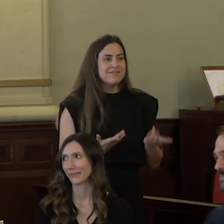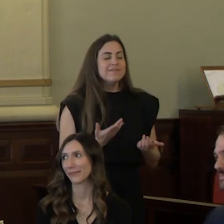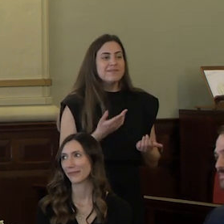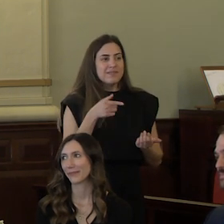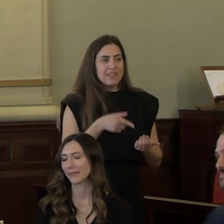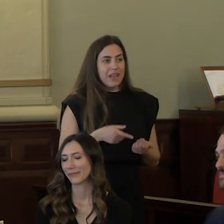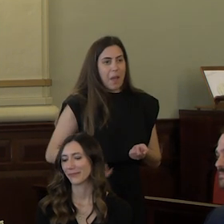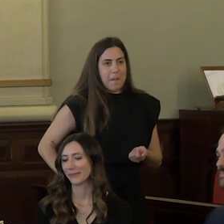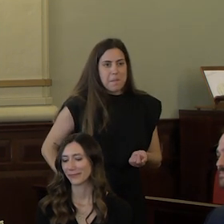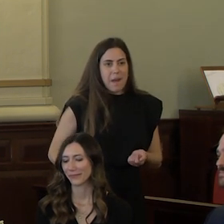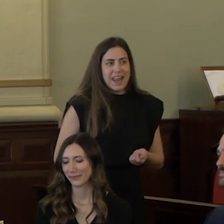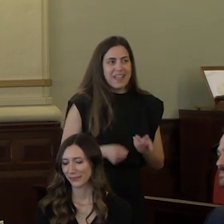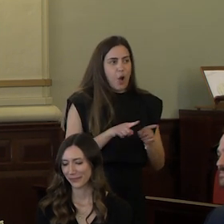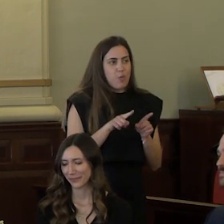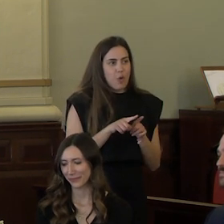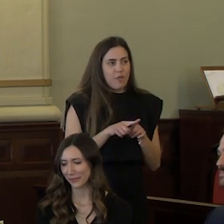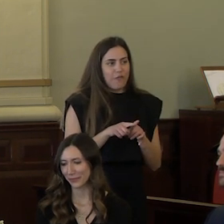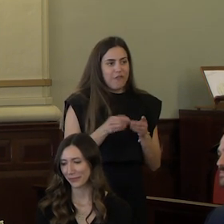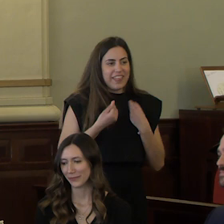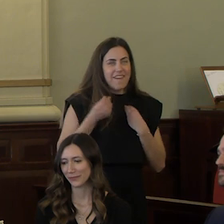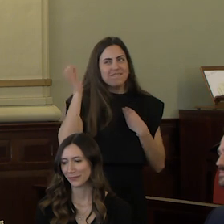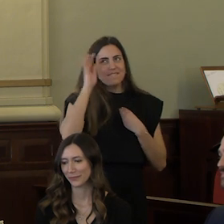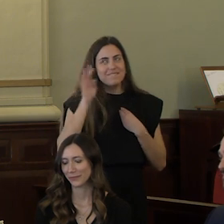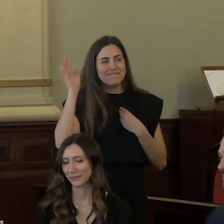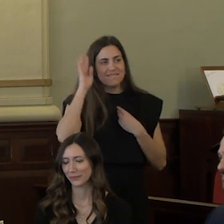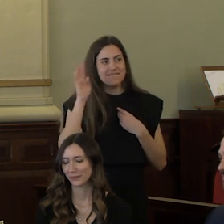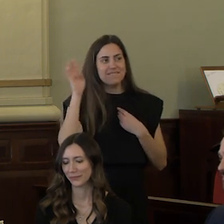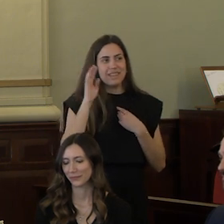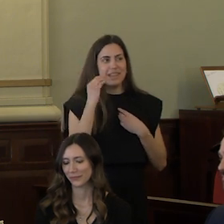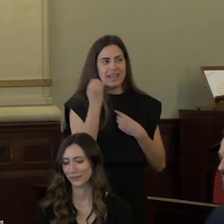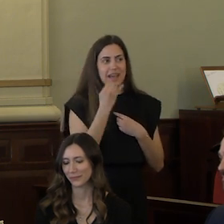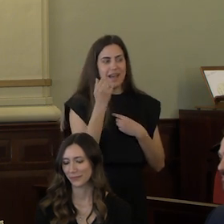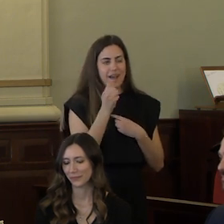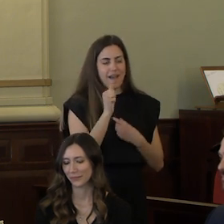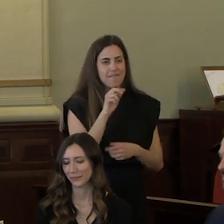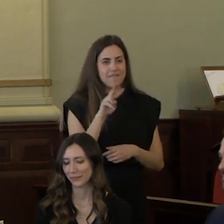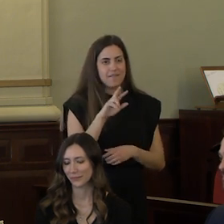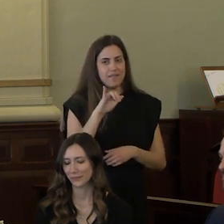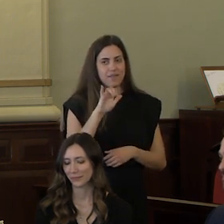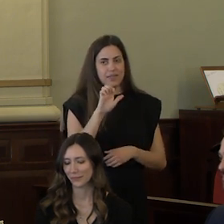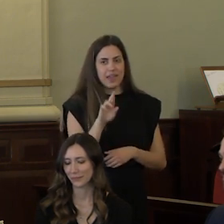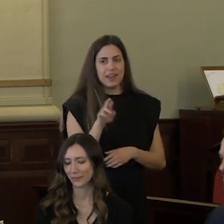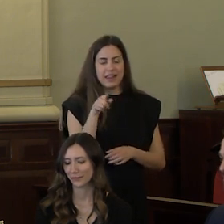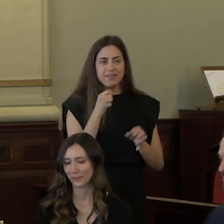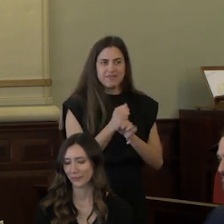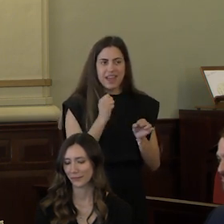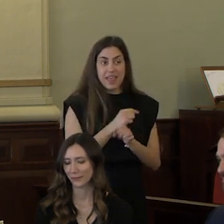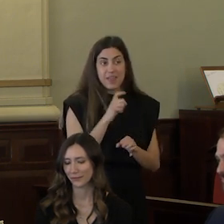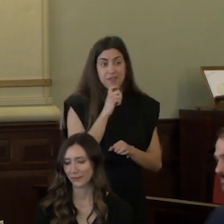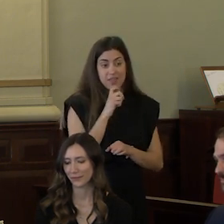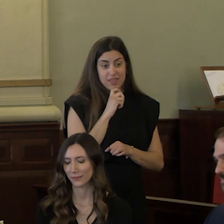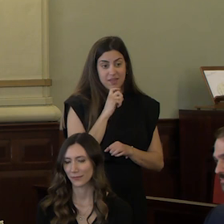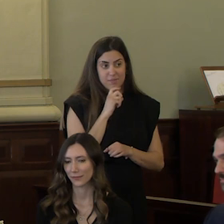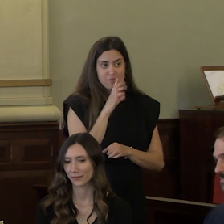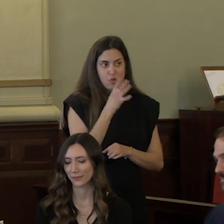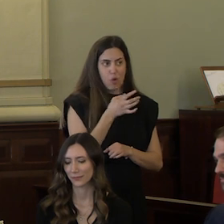venía con las maletas llenas de ilusión, Javier, y tenía la difícil tarea de tomar el relevo de alguien